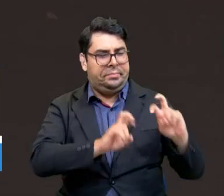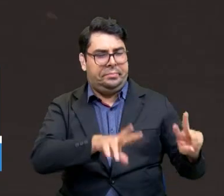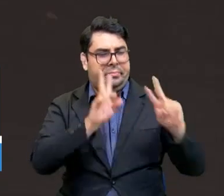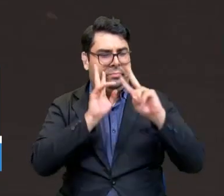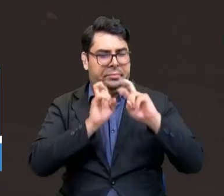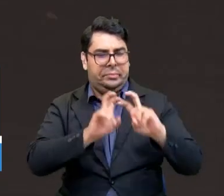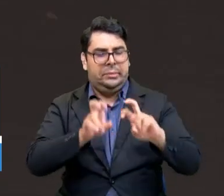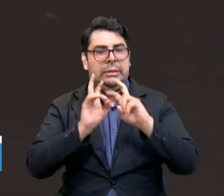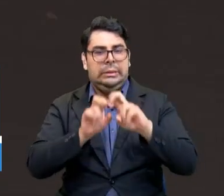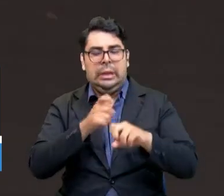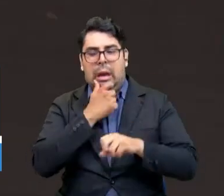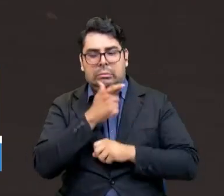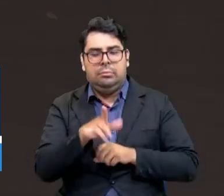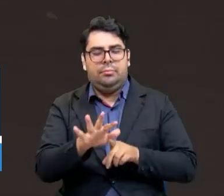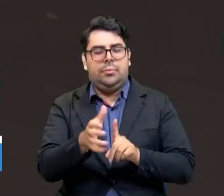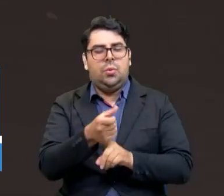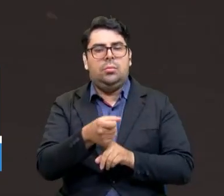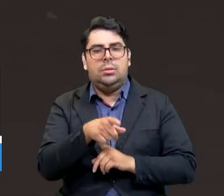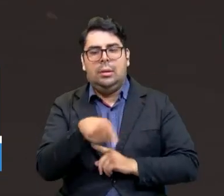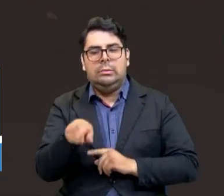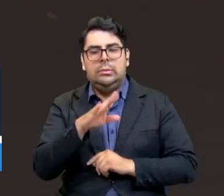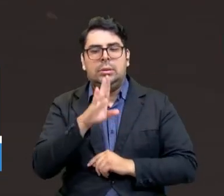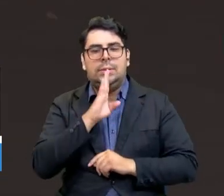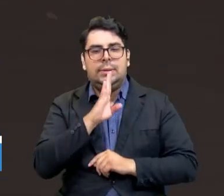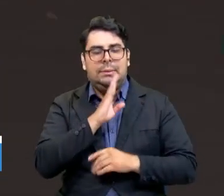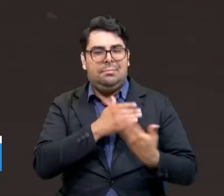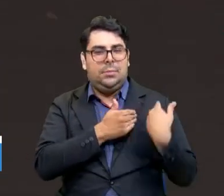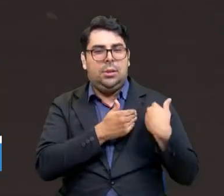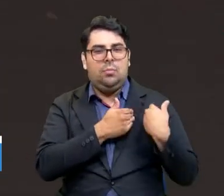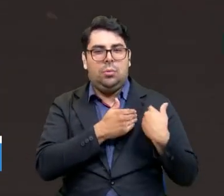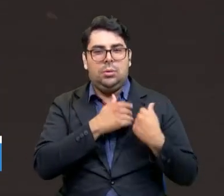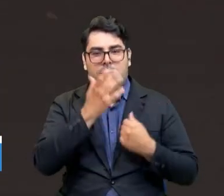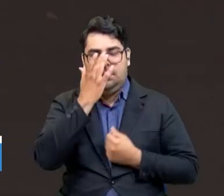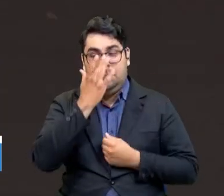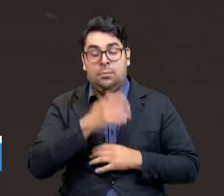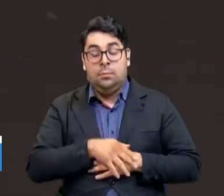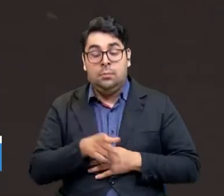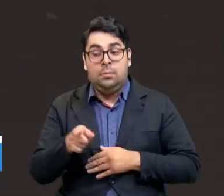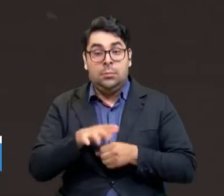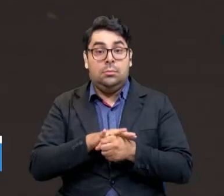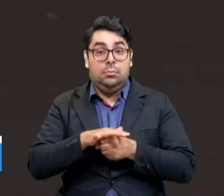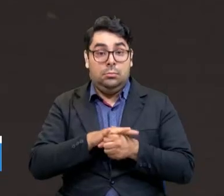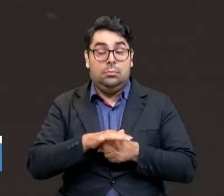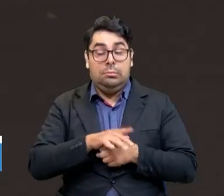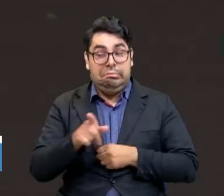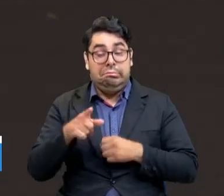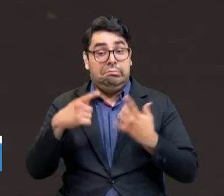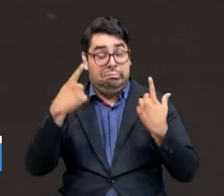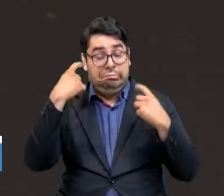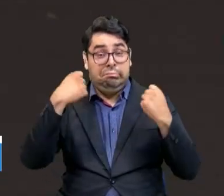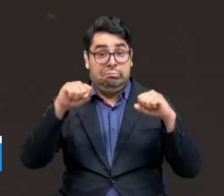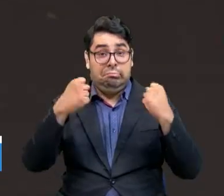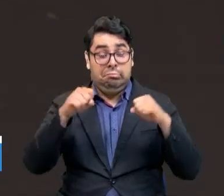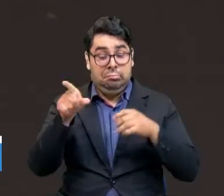establecer y poder dar con el paradero de los responsables de este hecho que preocupa en el municipio de Teorama. Asimismo,